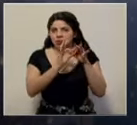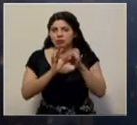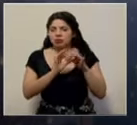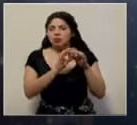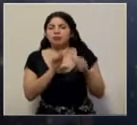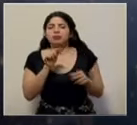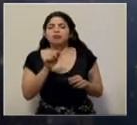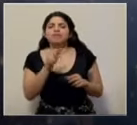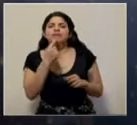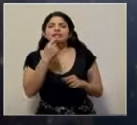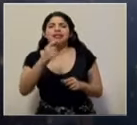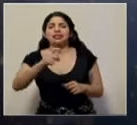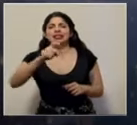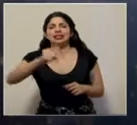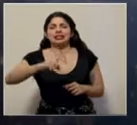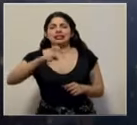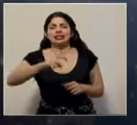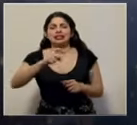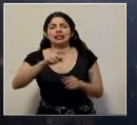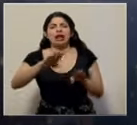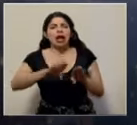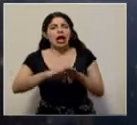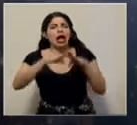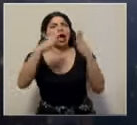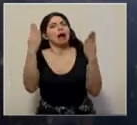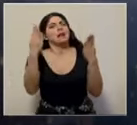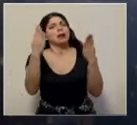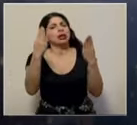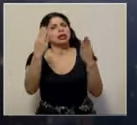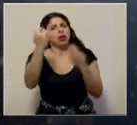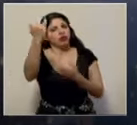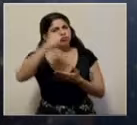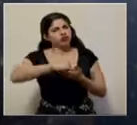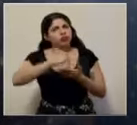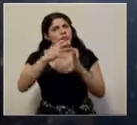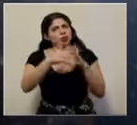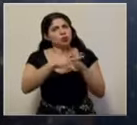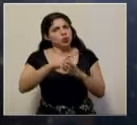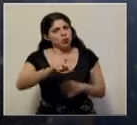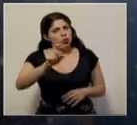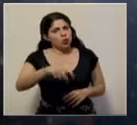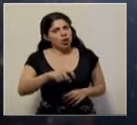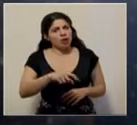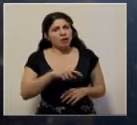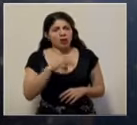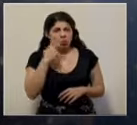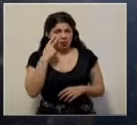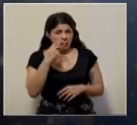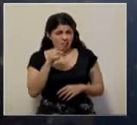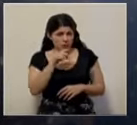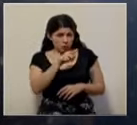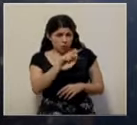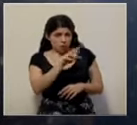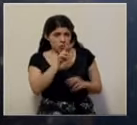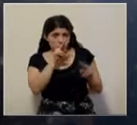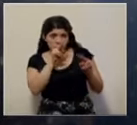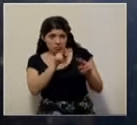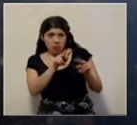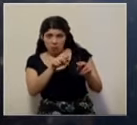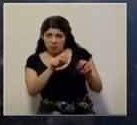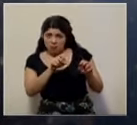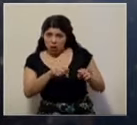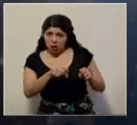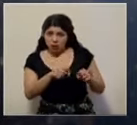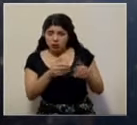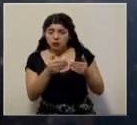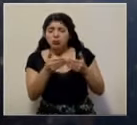de plantear la reapertura de rutas con Estados Unidos. ¿Cuán viable ve usted eso? ¿Cuán cercano